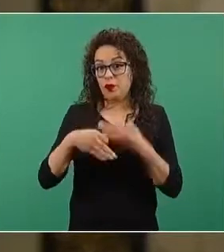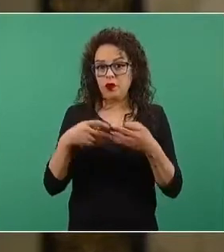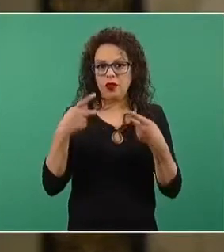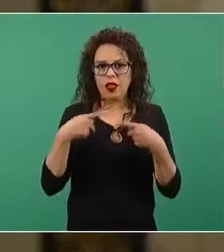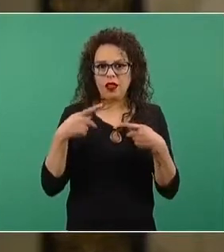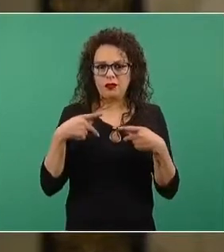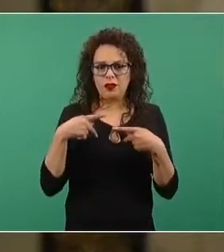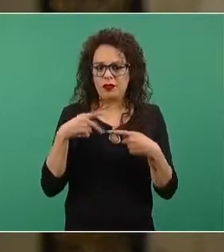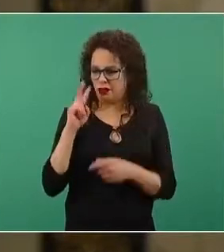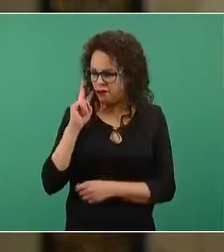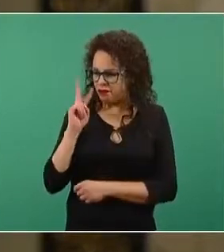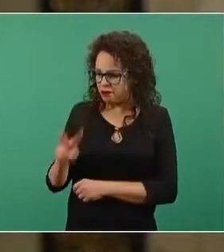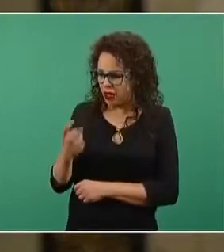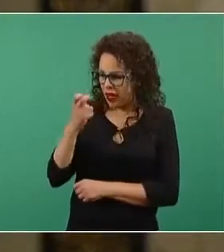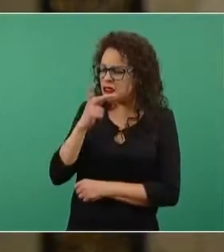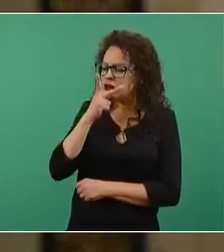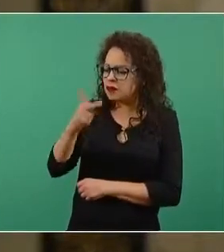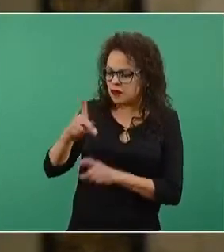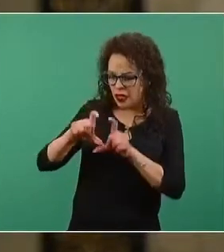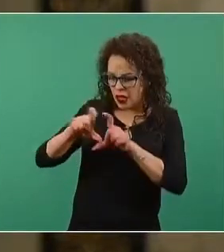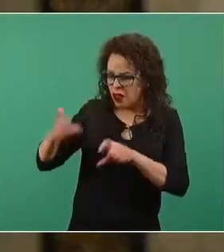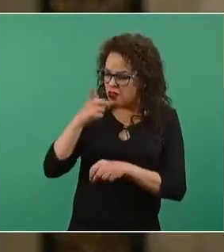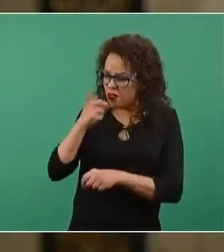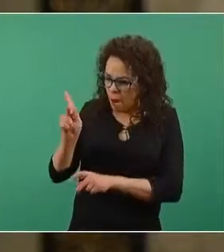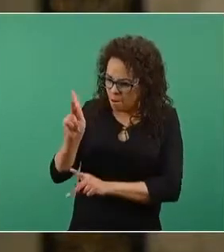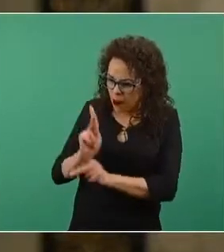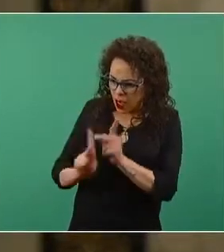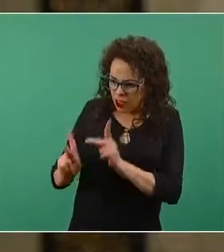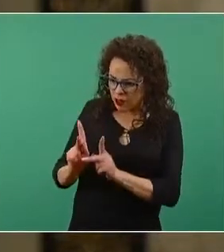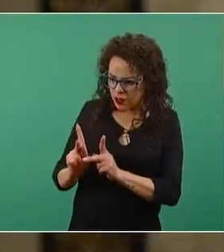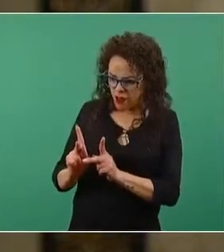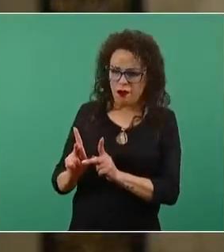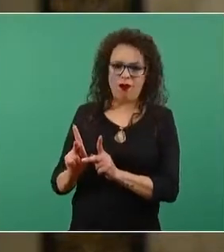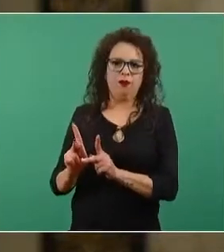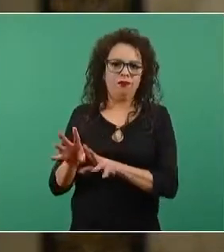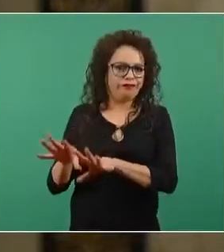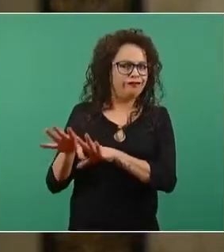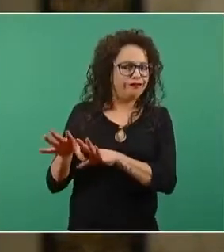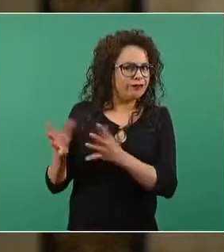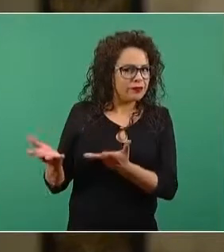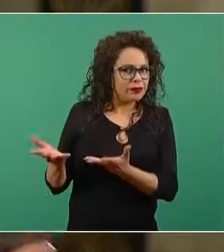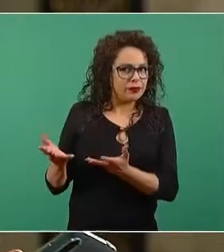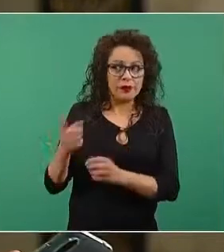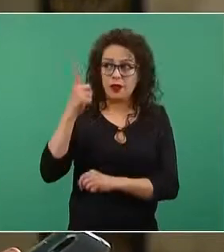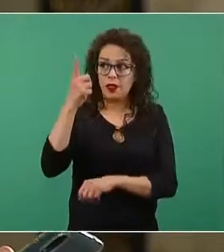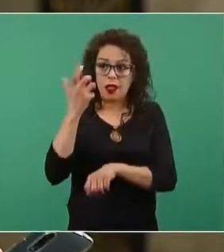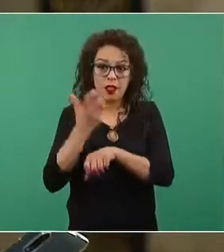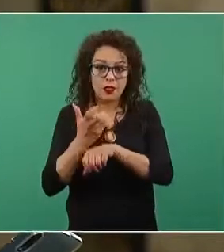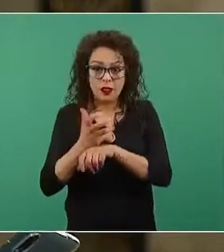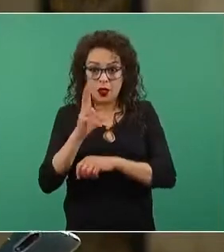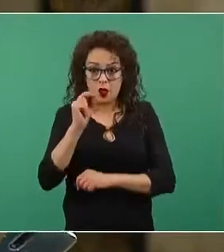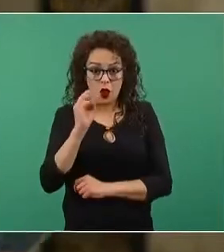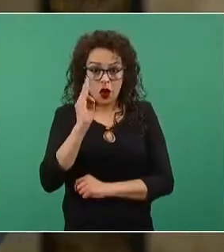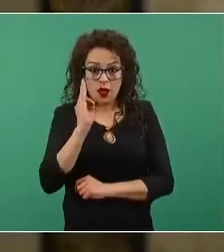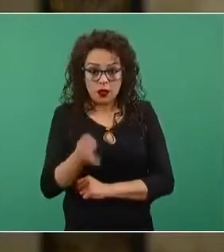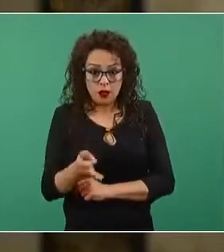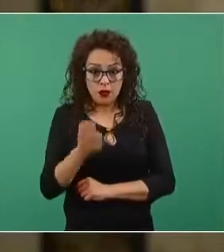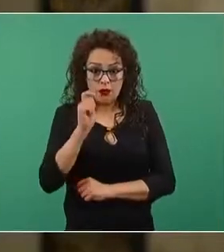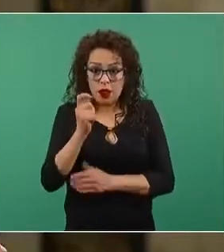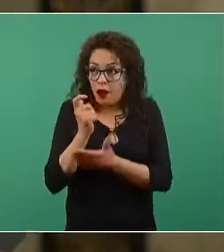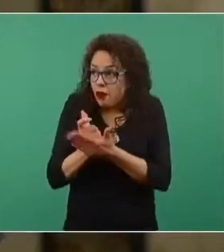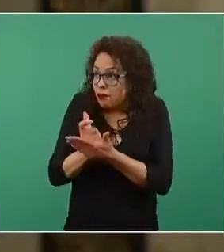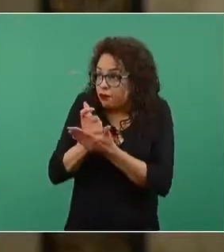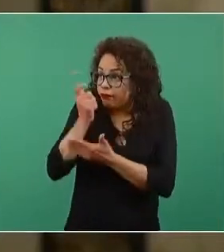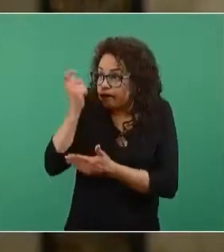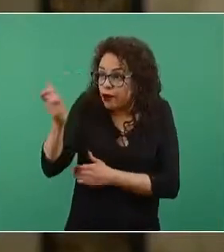expresión préstamo. Me quisiera preguntarle, no sé si Estados Unidos no acepta pagos ya finiquitados o